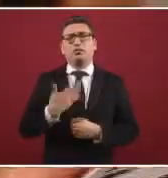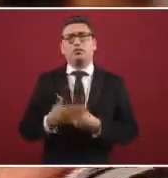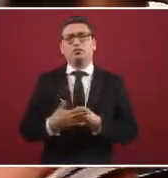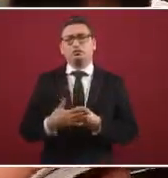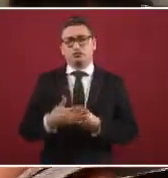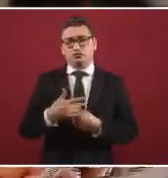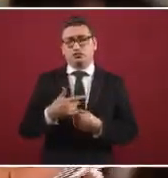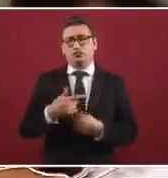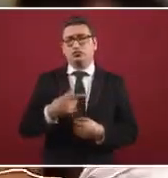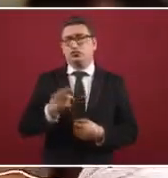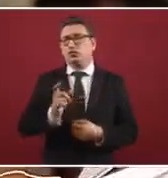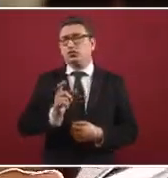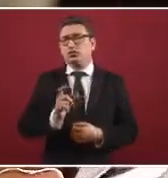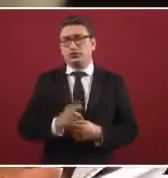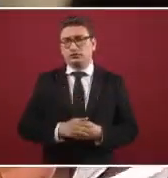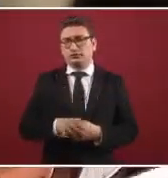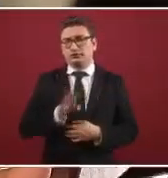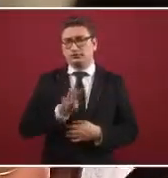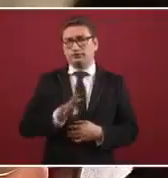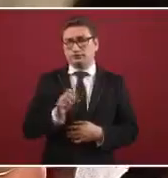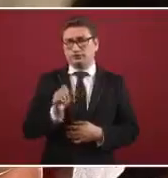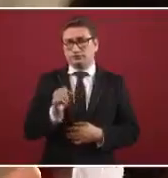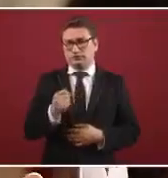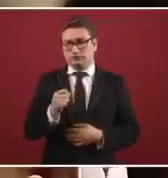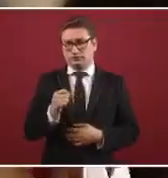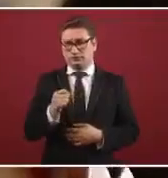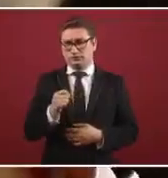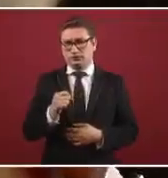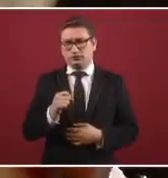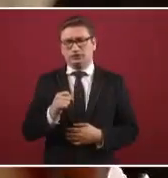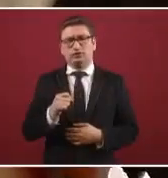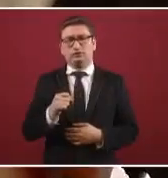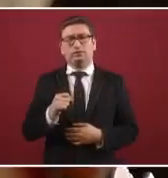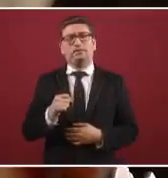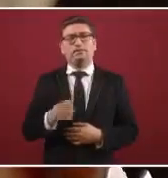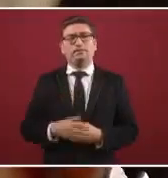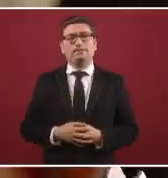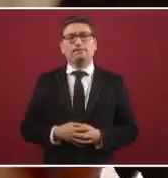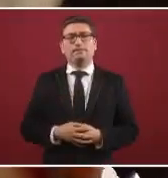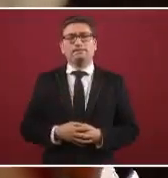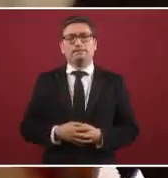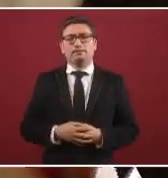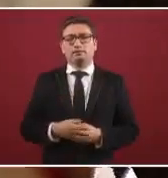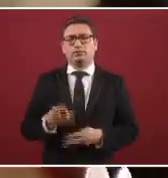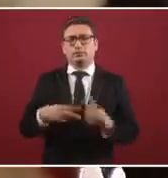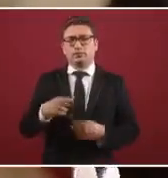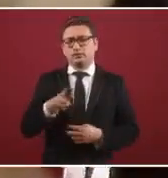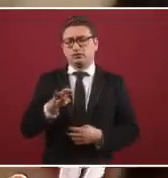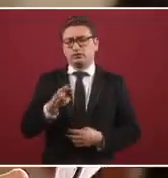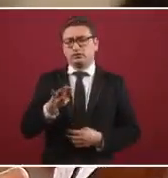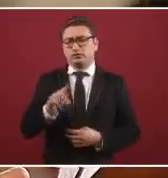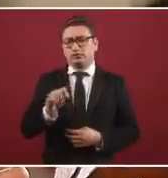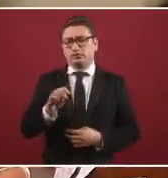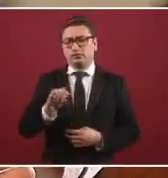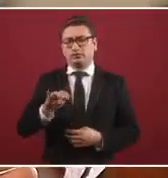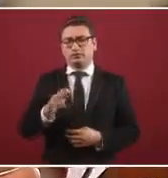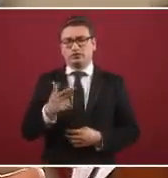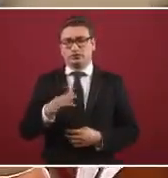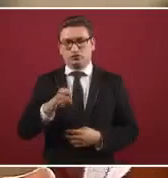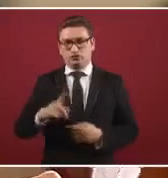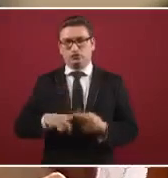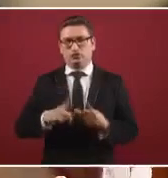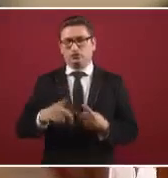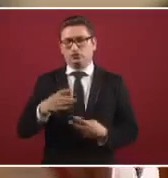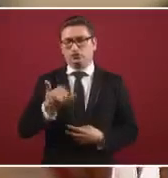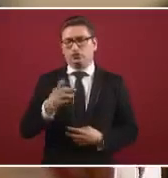yo, para el 19 de septiembre. Asiste Rigoberta Menchú, Jordi